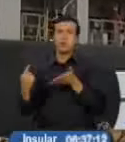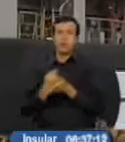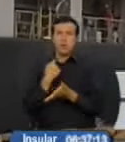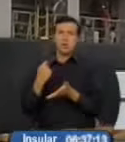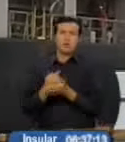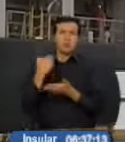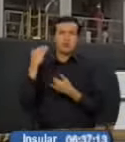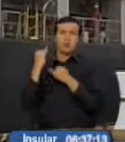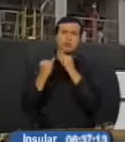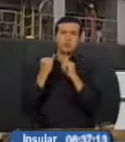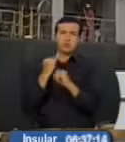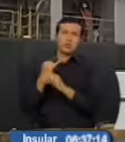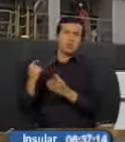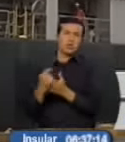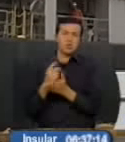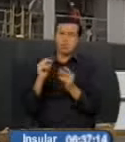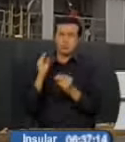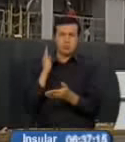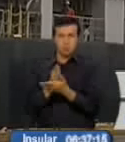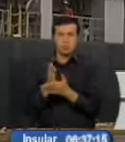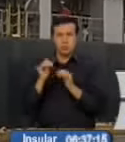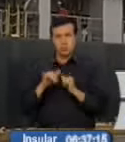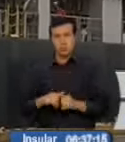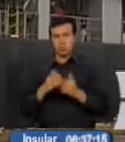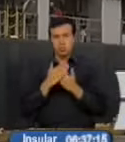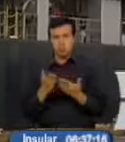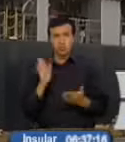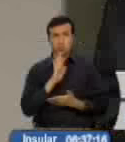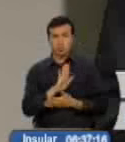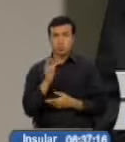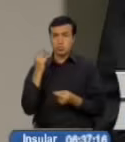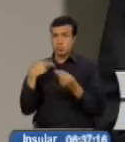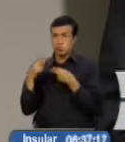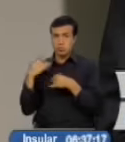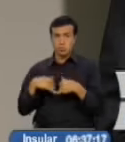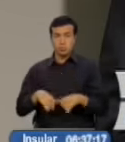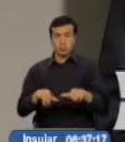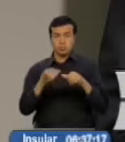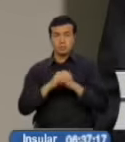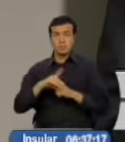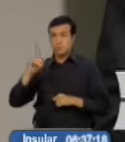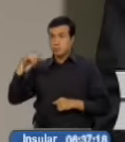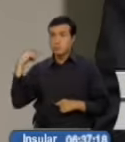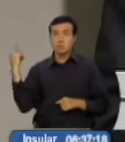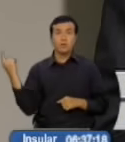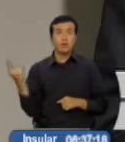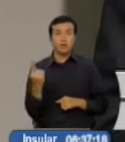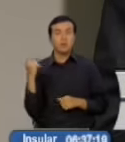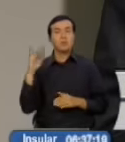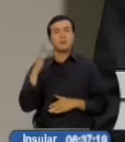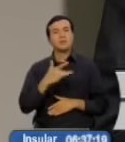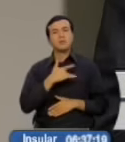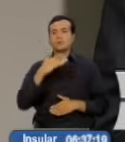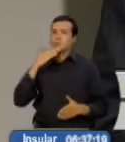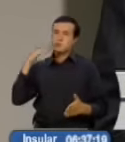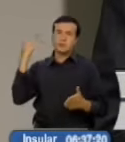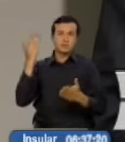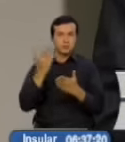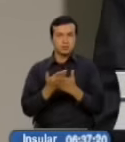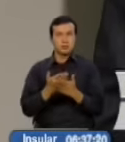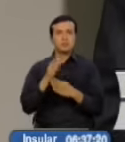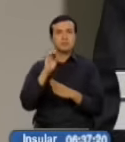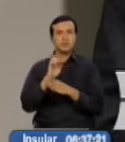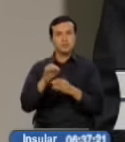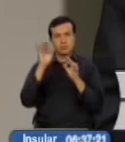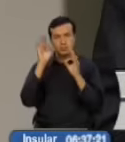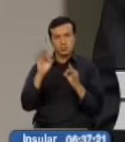políticas internacionales y continuar colocando productos en su mercado. Nosotros estamos muy agradecidos por la postura del Ecuador,